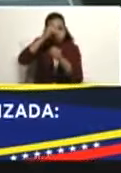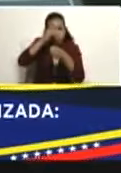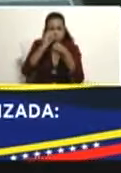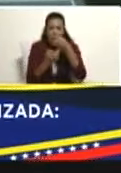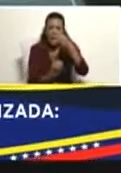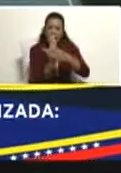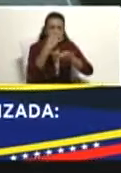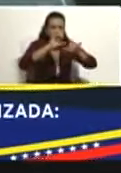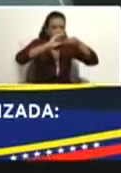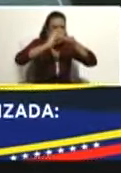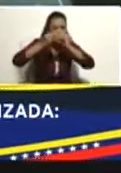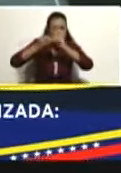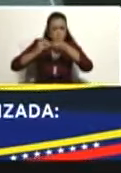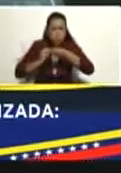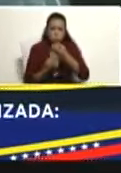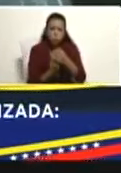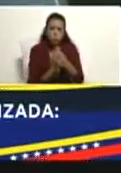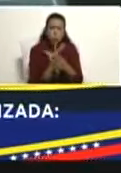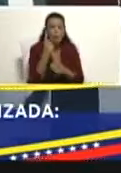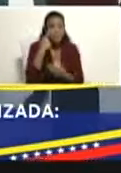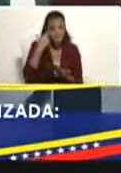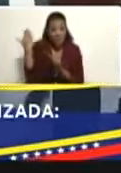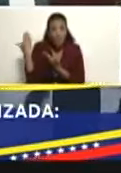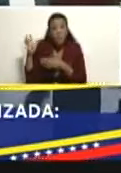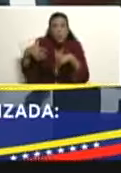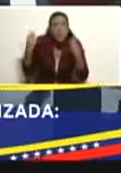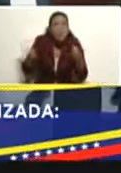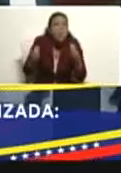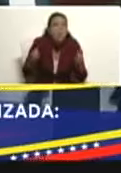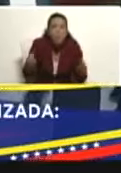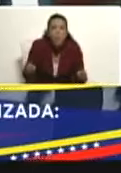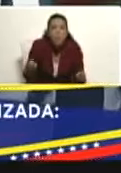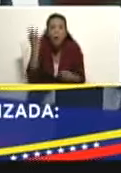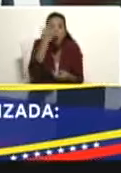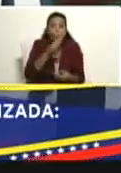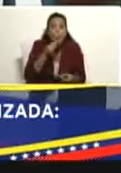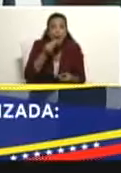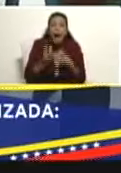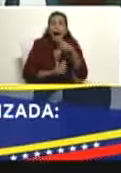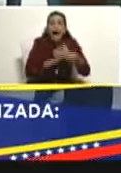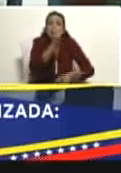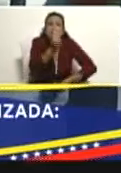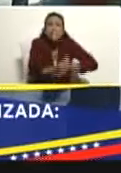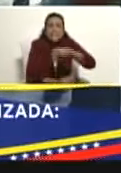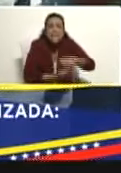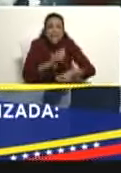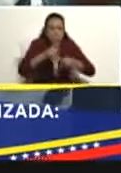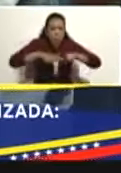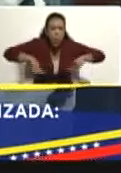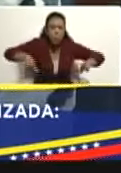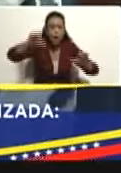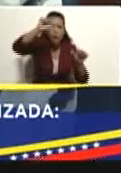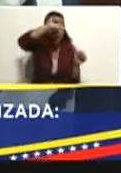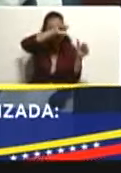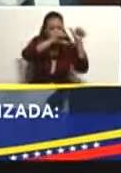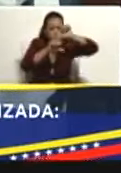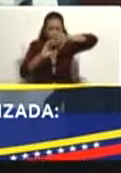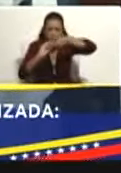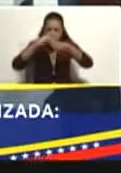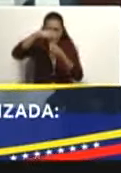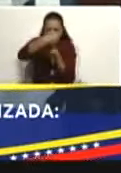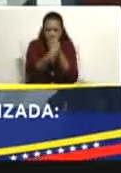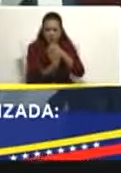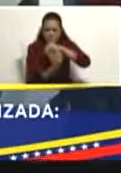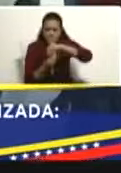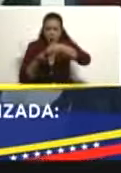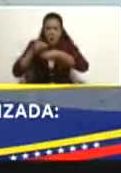que hagamos este pequeño recorrido para que podamos observar lo que nuestros jóvenes están haciendo en este lugar tan maravilloso,